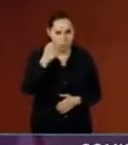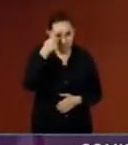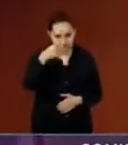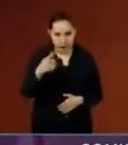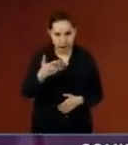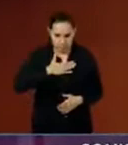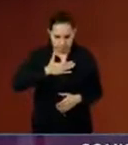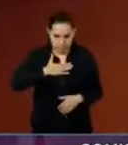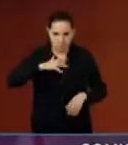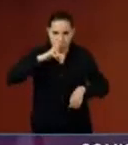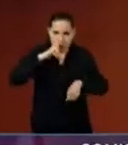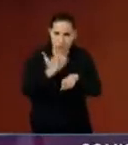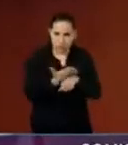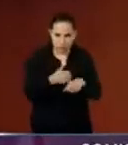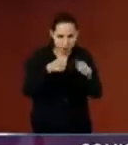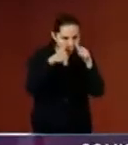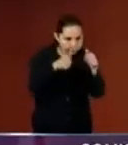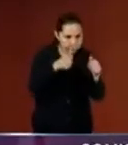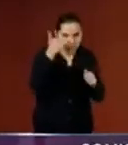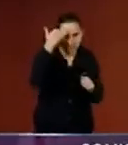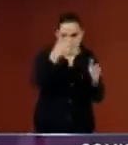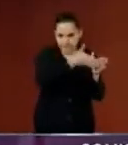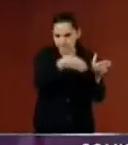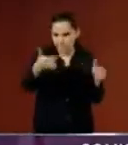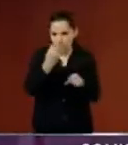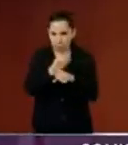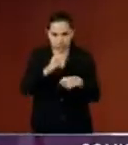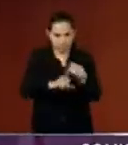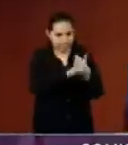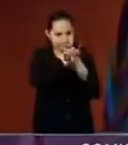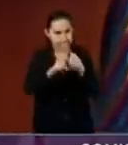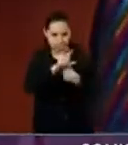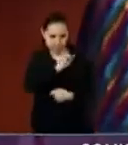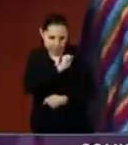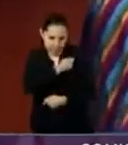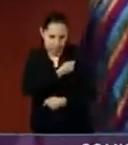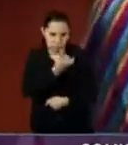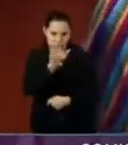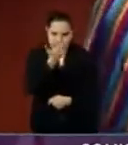sanitaria y económica. Es cuanto, diputada presidenta.